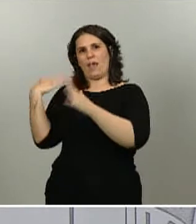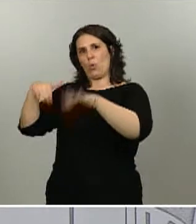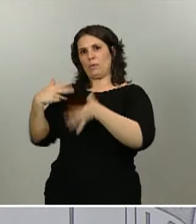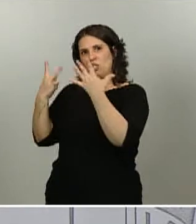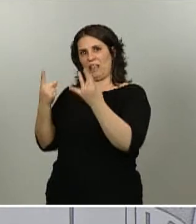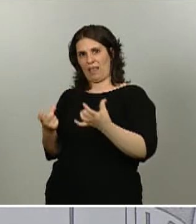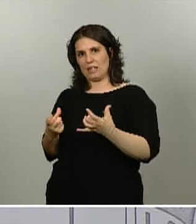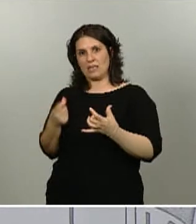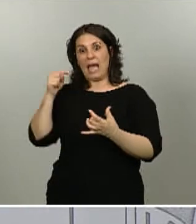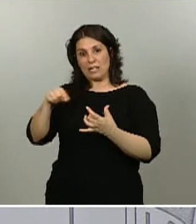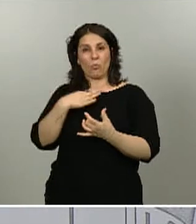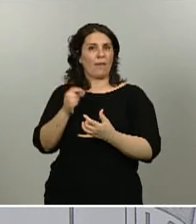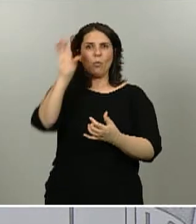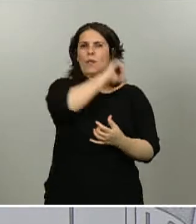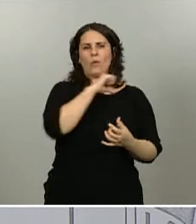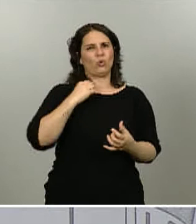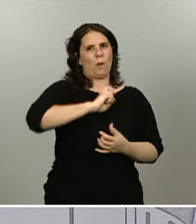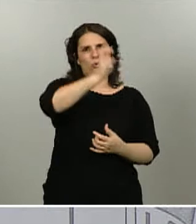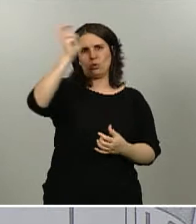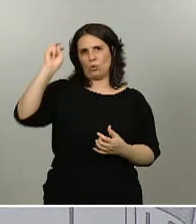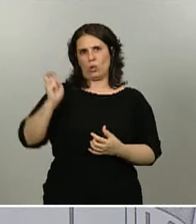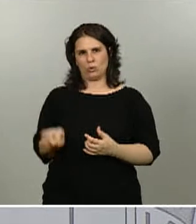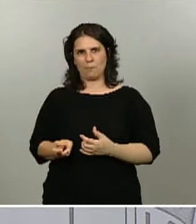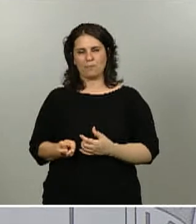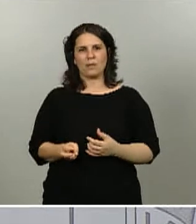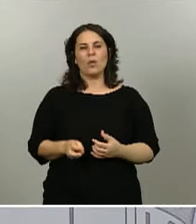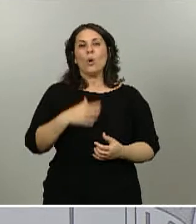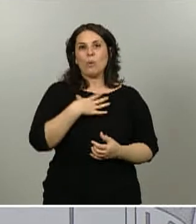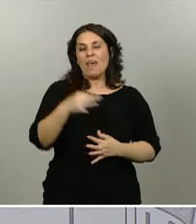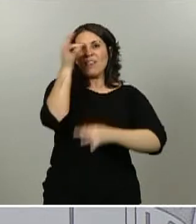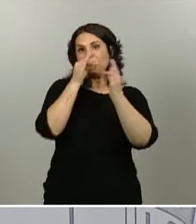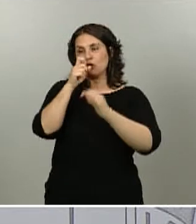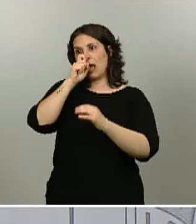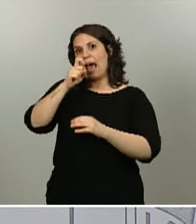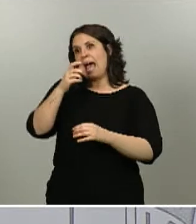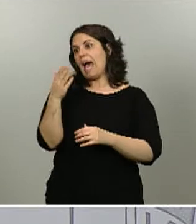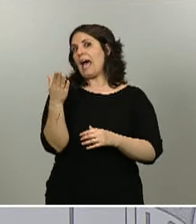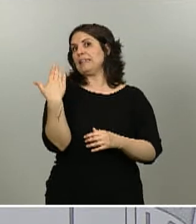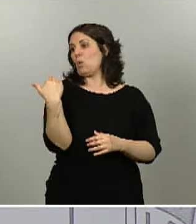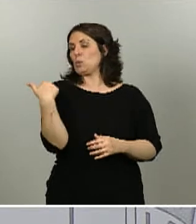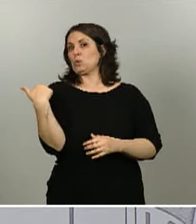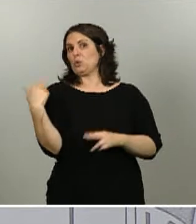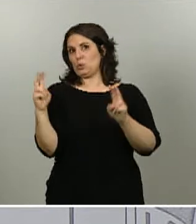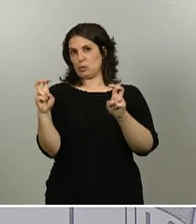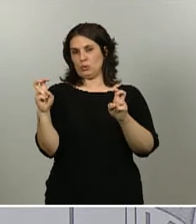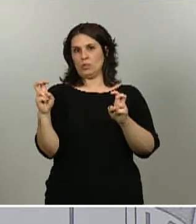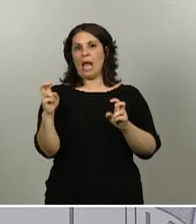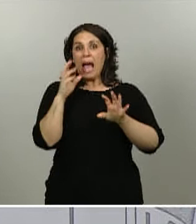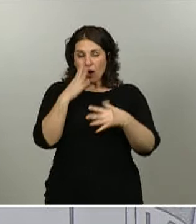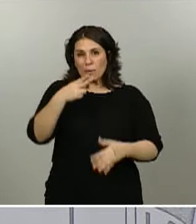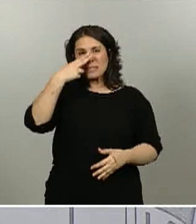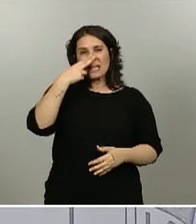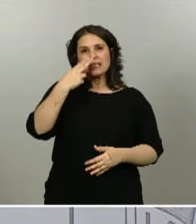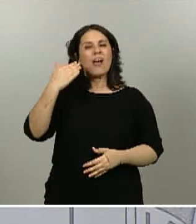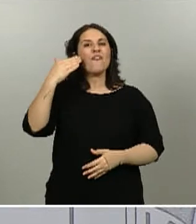Las comunidades autónomas pueden notificar datos antiguos o más o menos antiguos, pero lo que nos interesa ahora es la fecha de notificación. Esto es